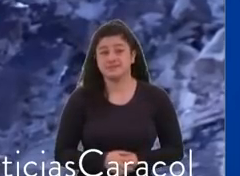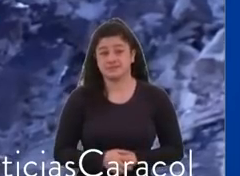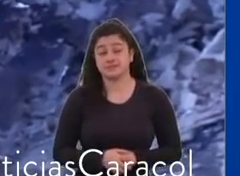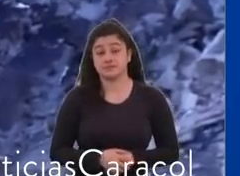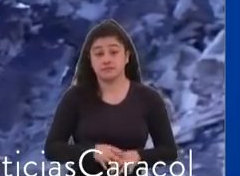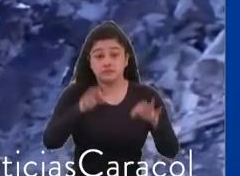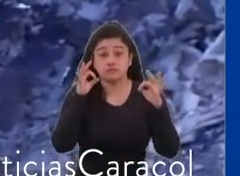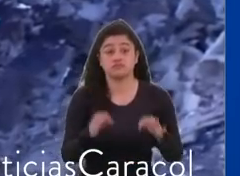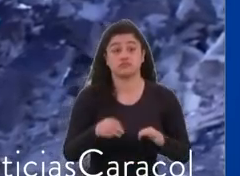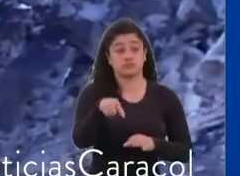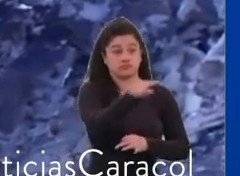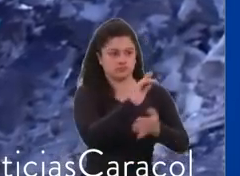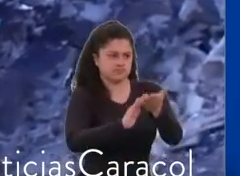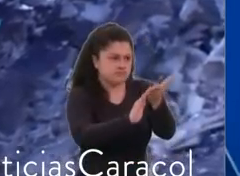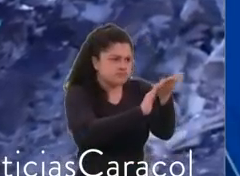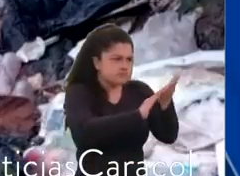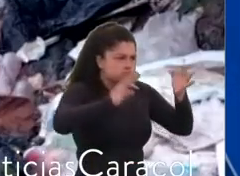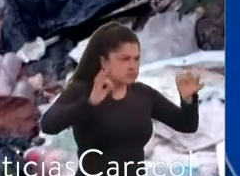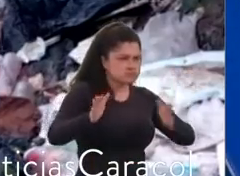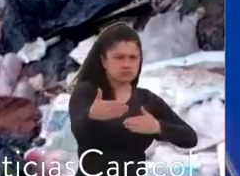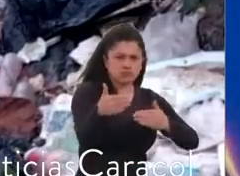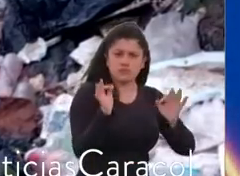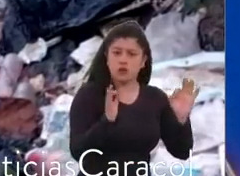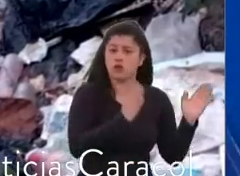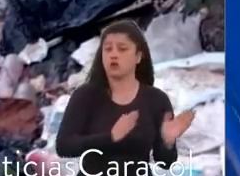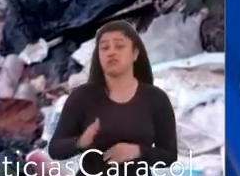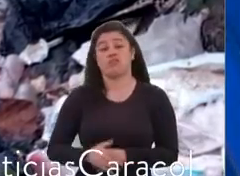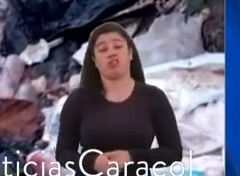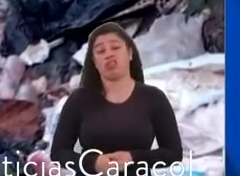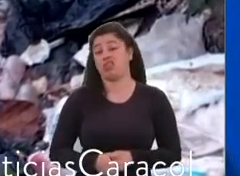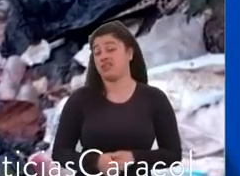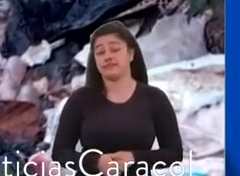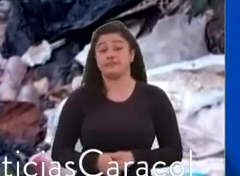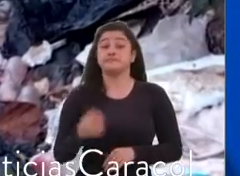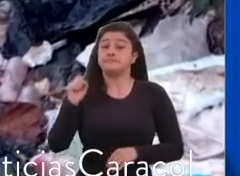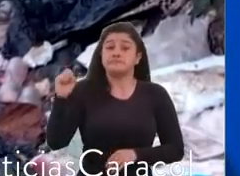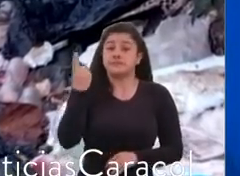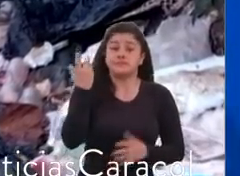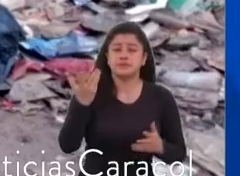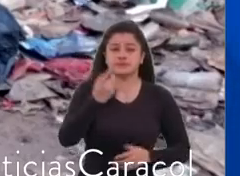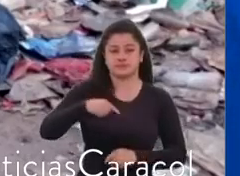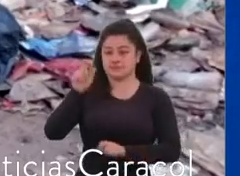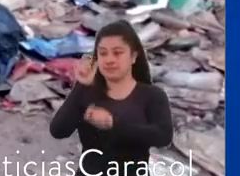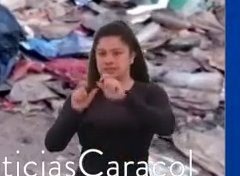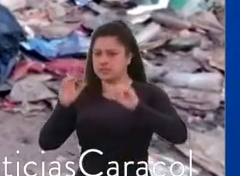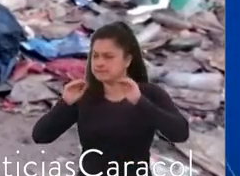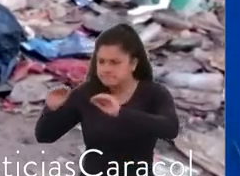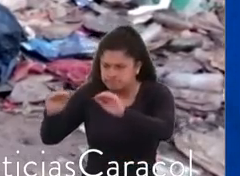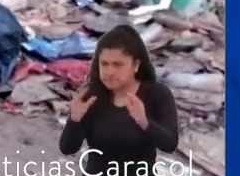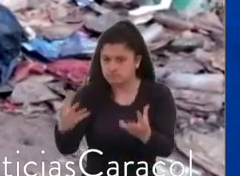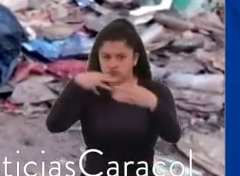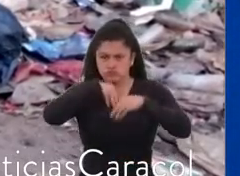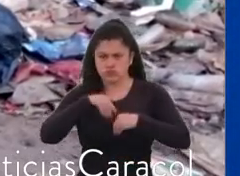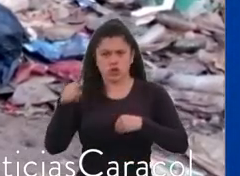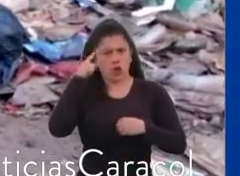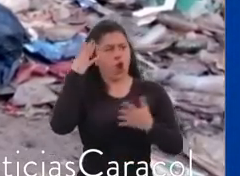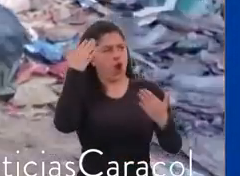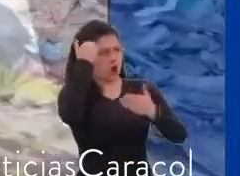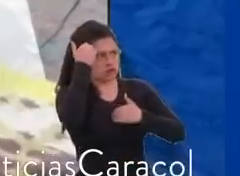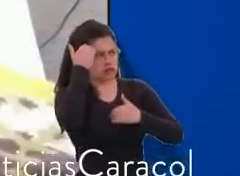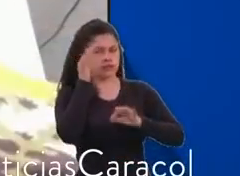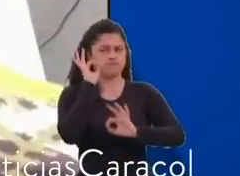estructural. La salida se pasa por la educación ambiental hacia los turistas, por una atención y